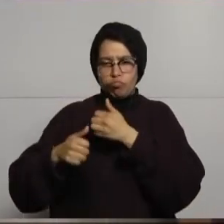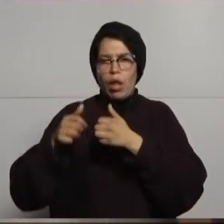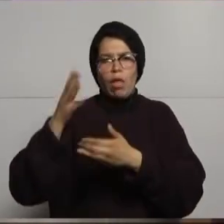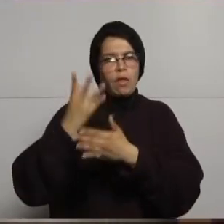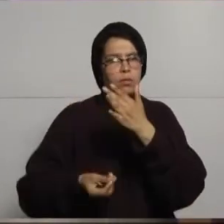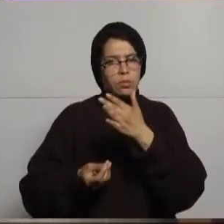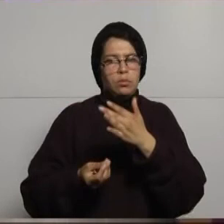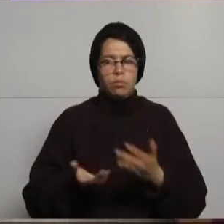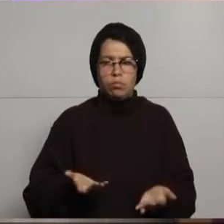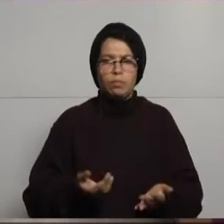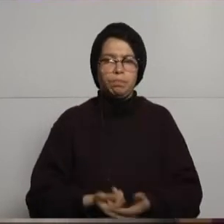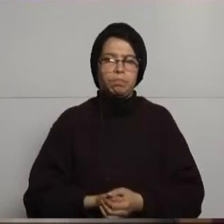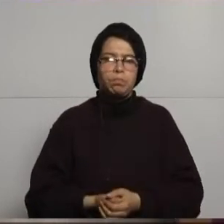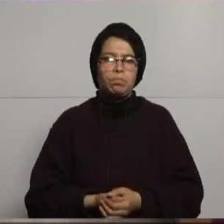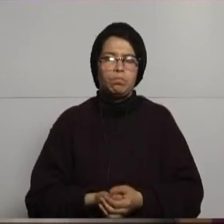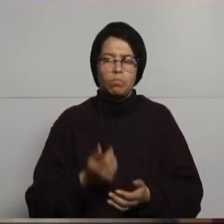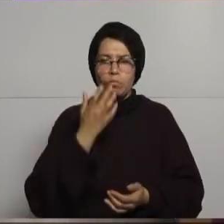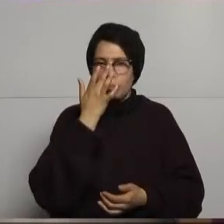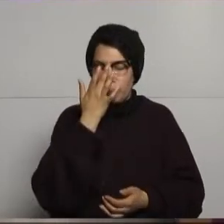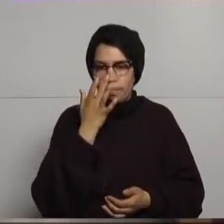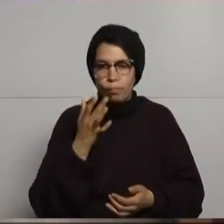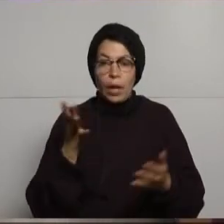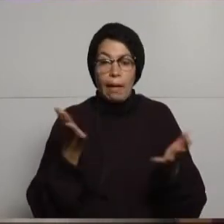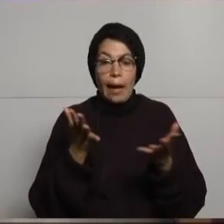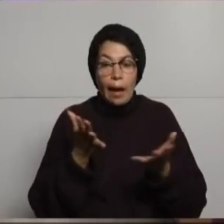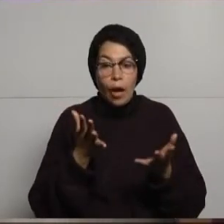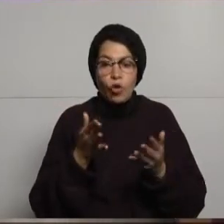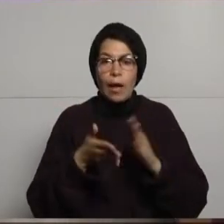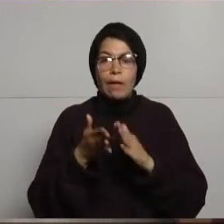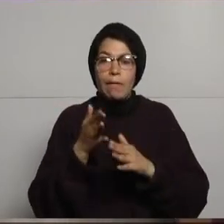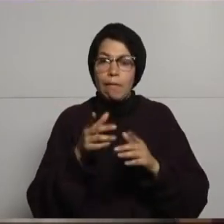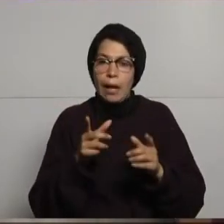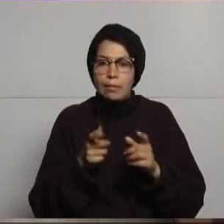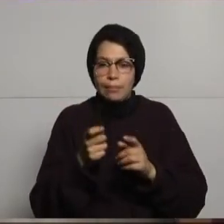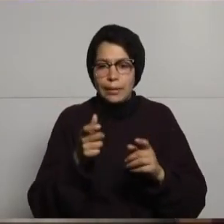Fernanda Diab. Estamos esperando que llegue el cierre de este encuentro de ciudades inteligentes. Ya volvemos.